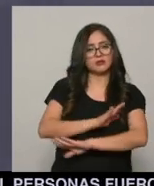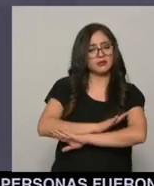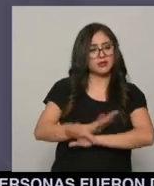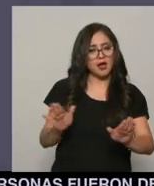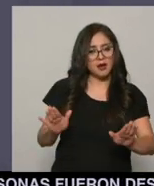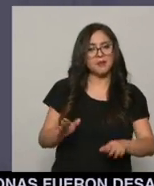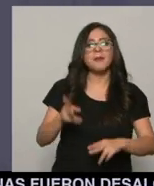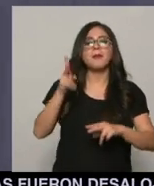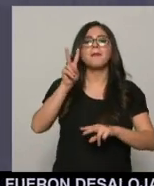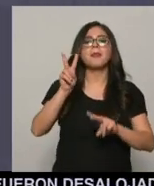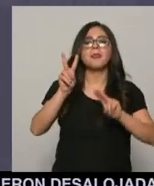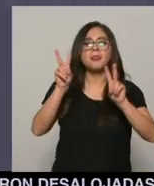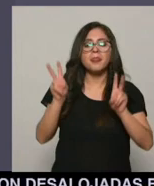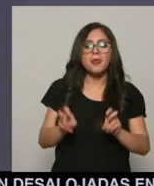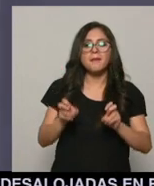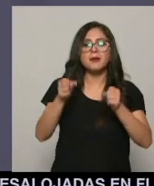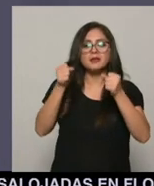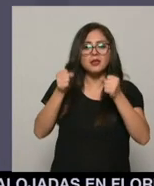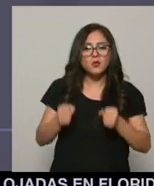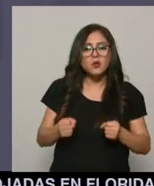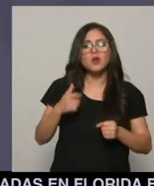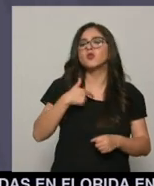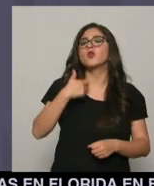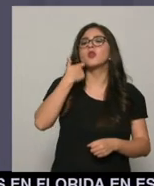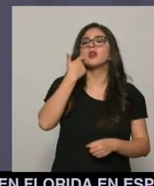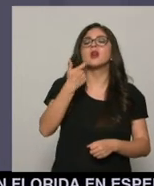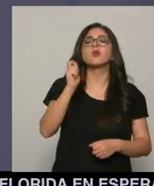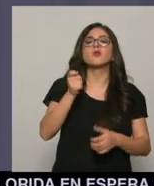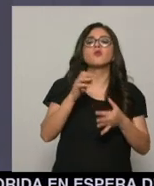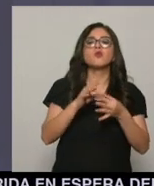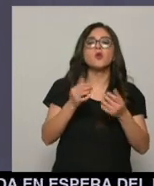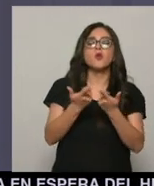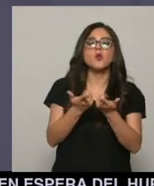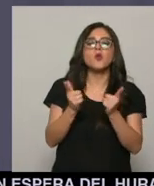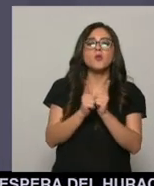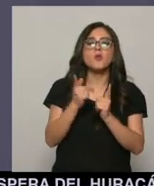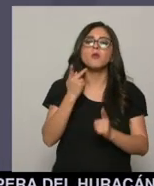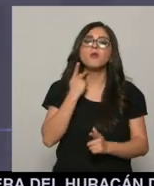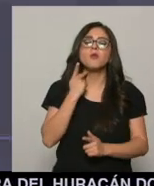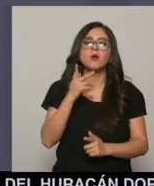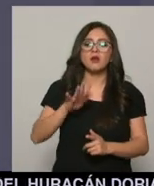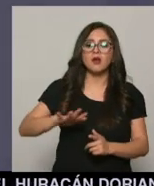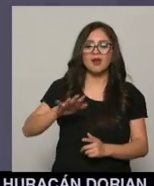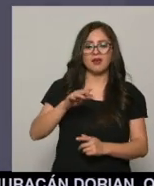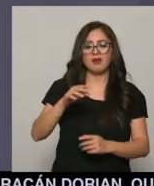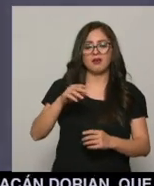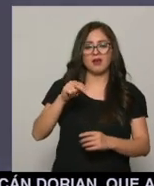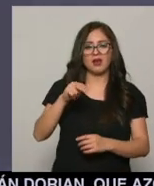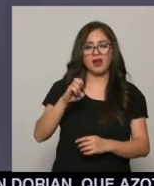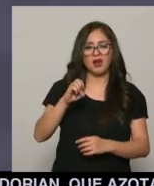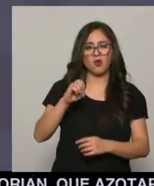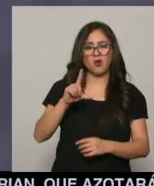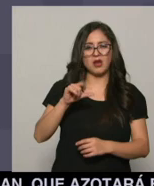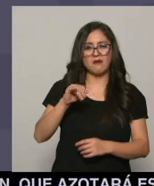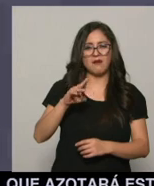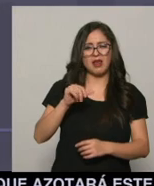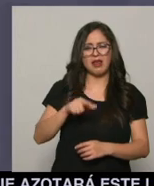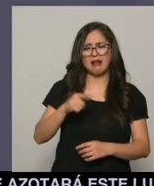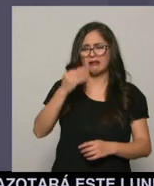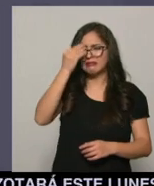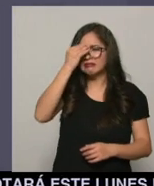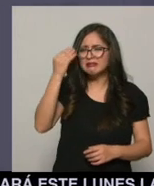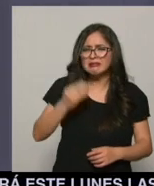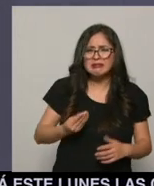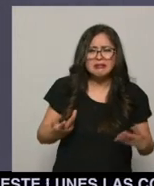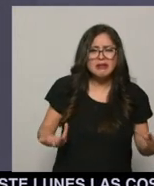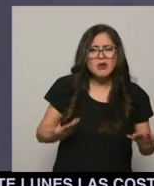Luego, en el tema de la seguridad, quiero decir lo siguiente. El modelo neoliberal, verdaderamente desastroso, no tenía ni